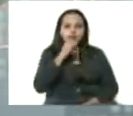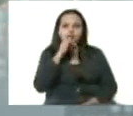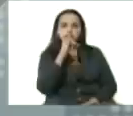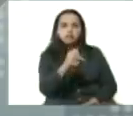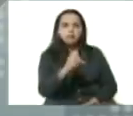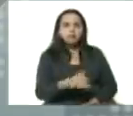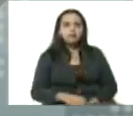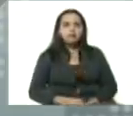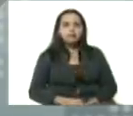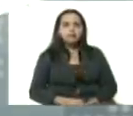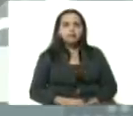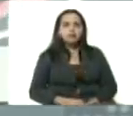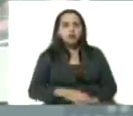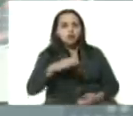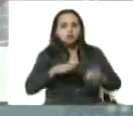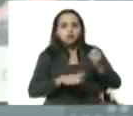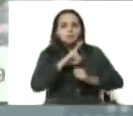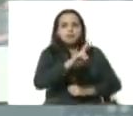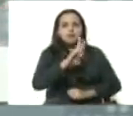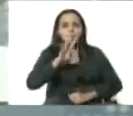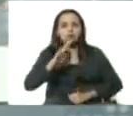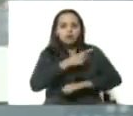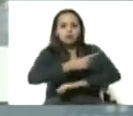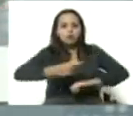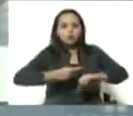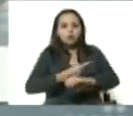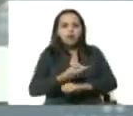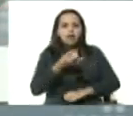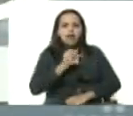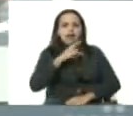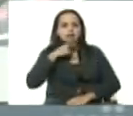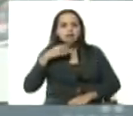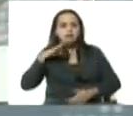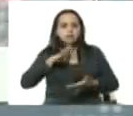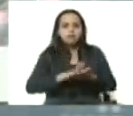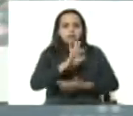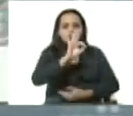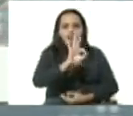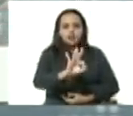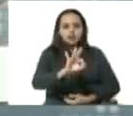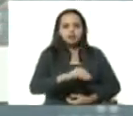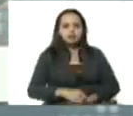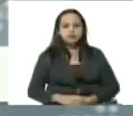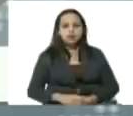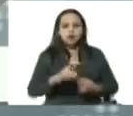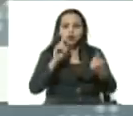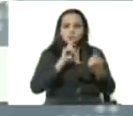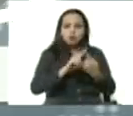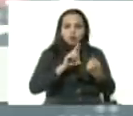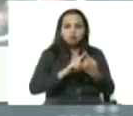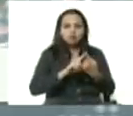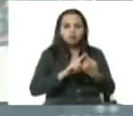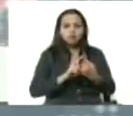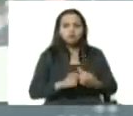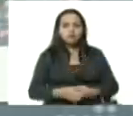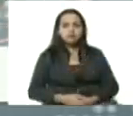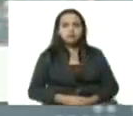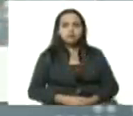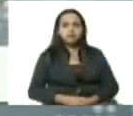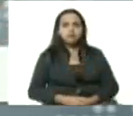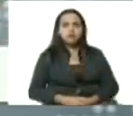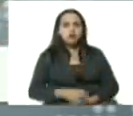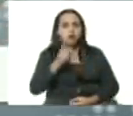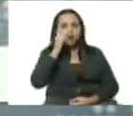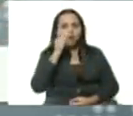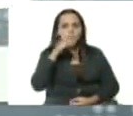informar que en las últimas 24 horas tenemos 3 fallecidos. Uno de ellos es un hombre